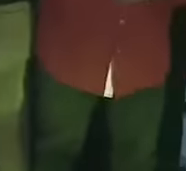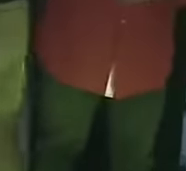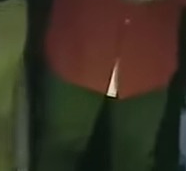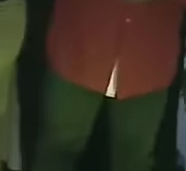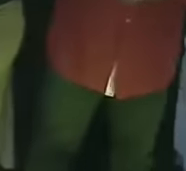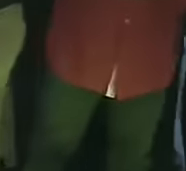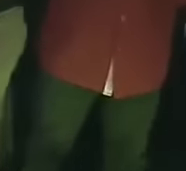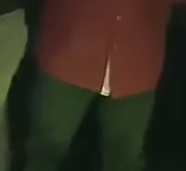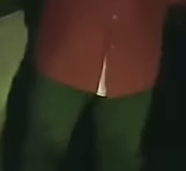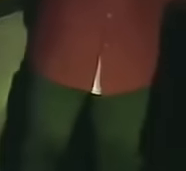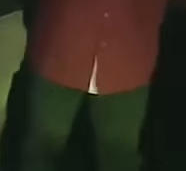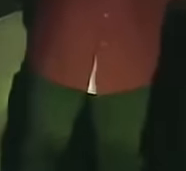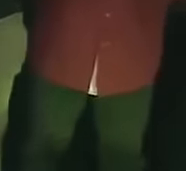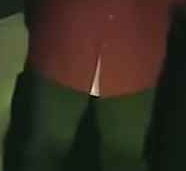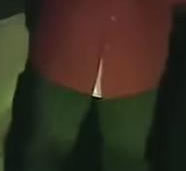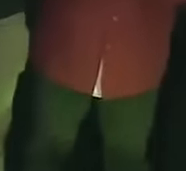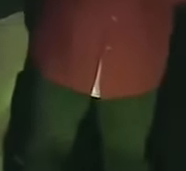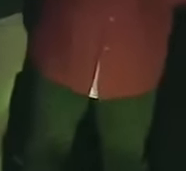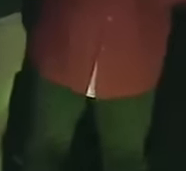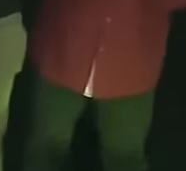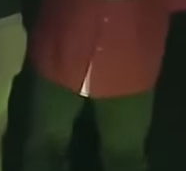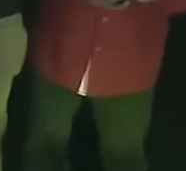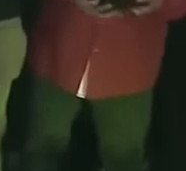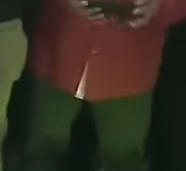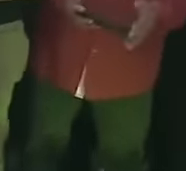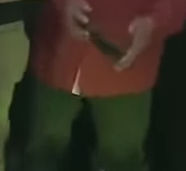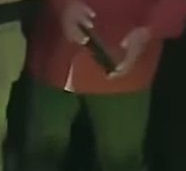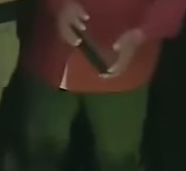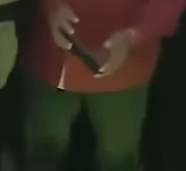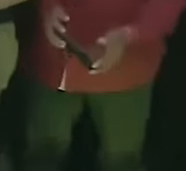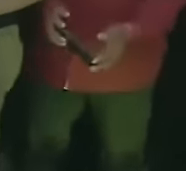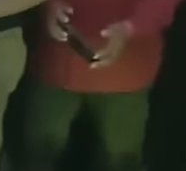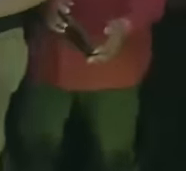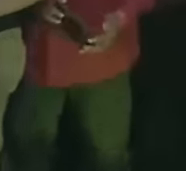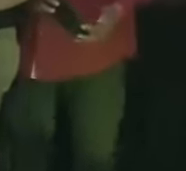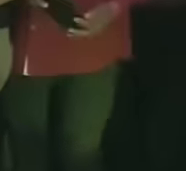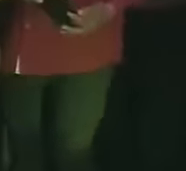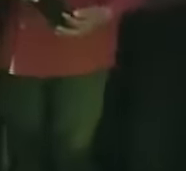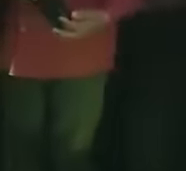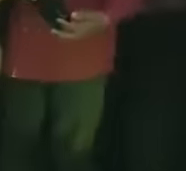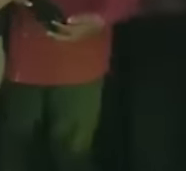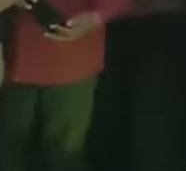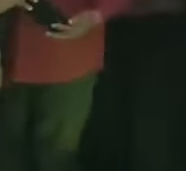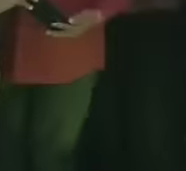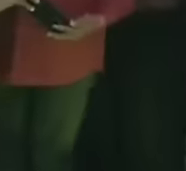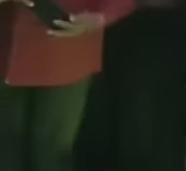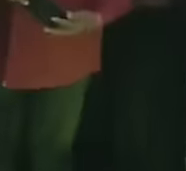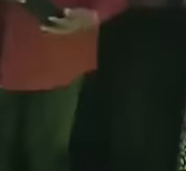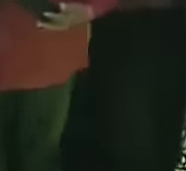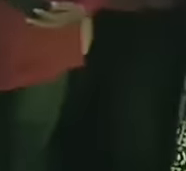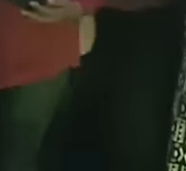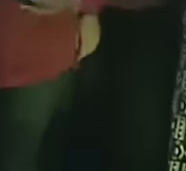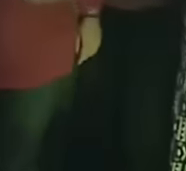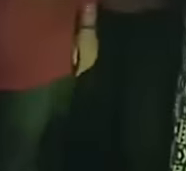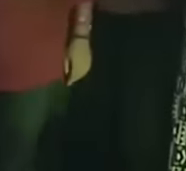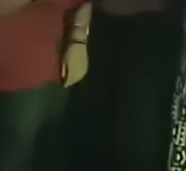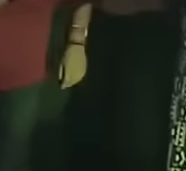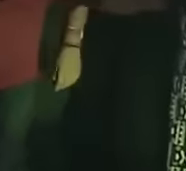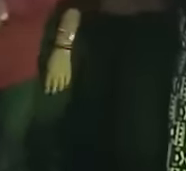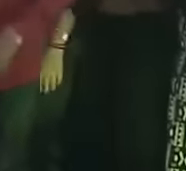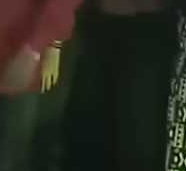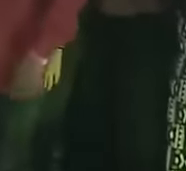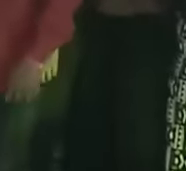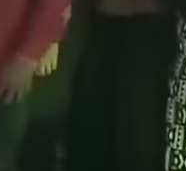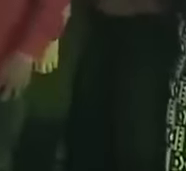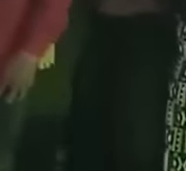contra personas, infraestructuras públicas y símbolos patrios. Vemos allí justamente al jefe de Estado venezolano, al